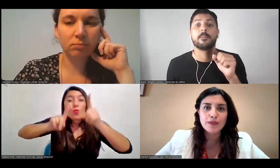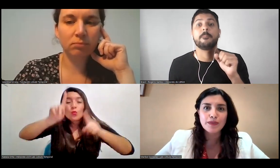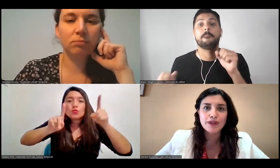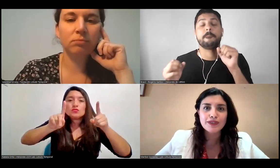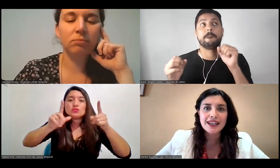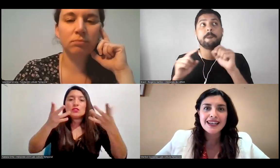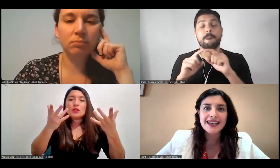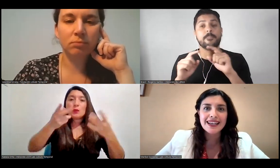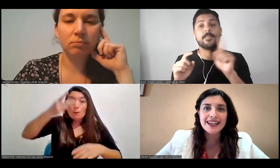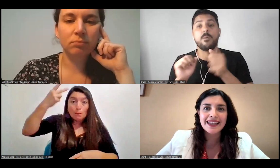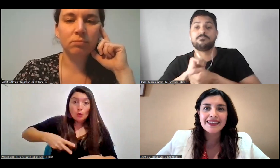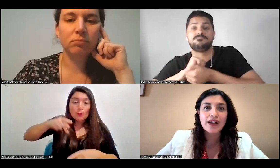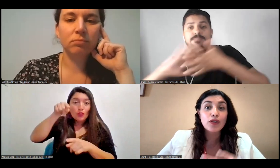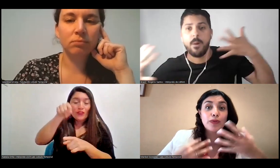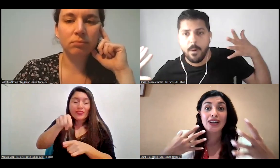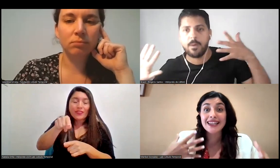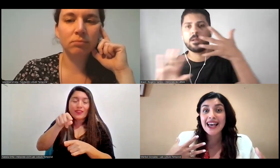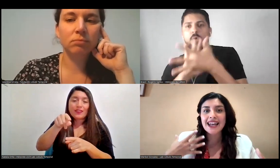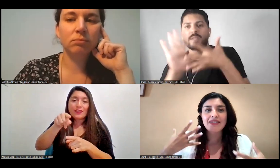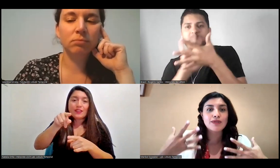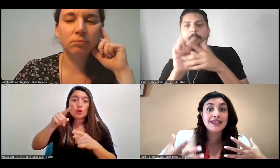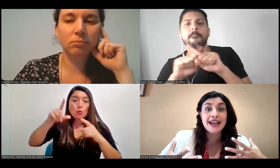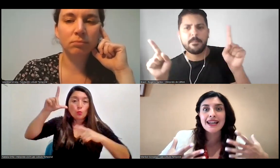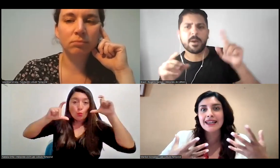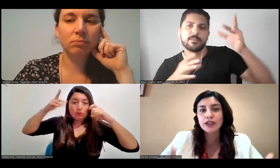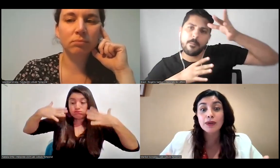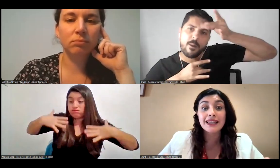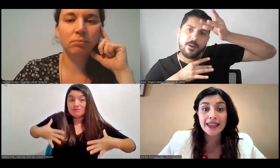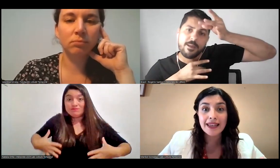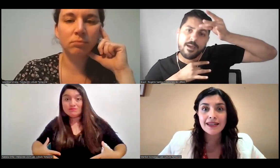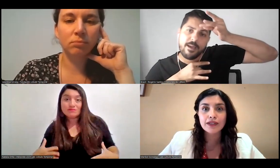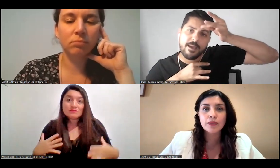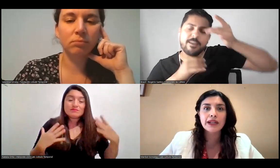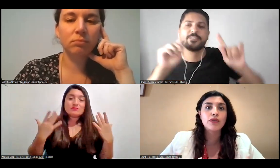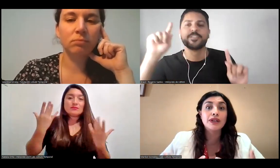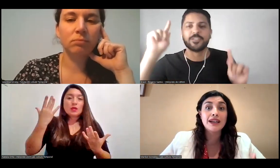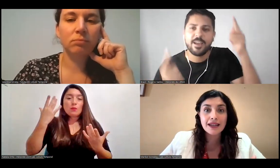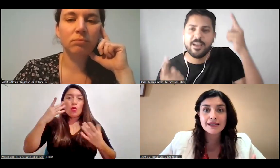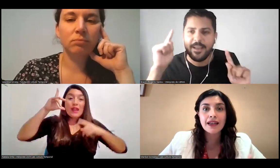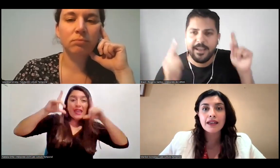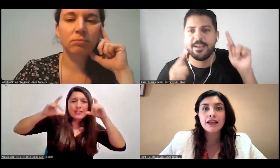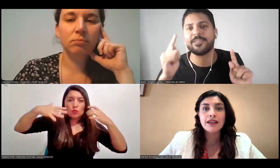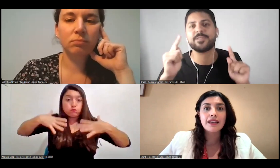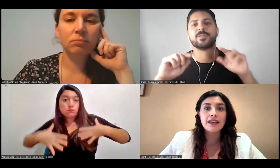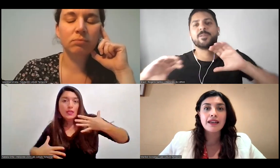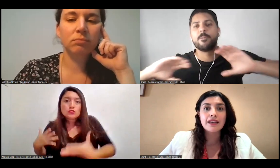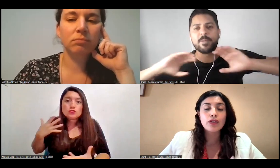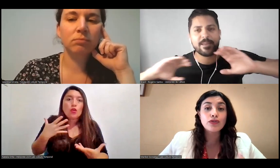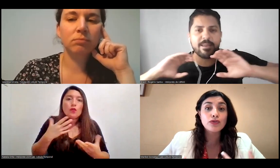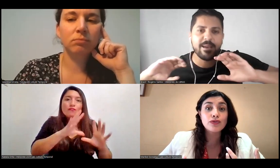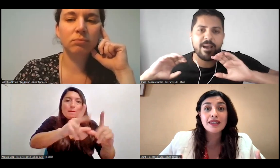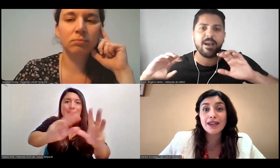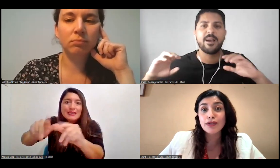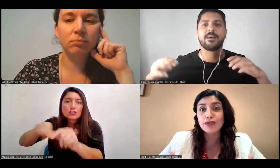que son propios de la corporalidad, la visualidad, la gestualidad, ¿cierto?, para comunicarse